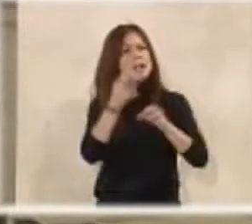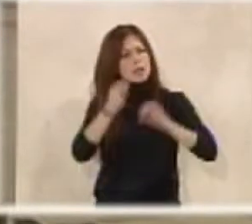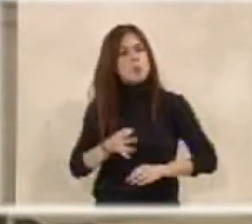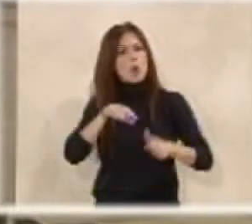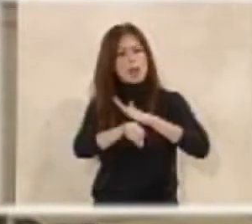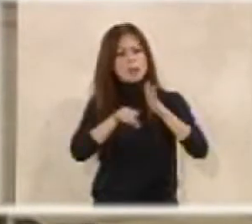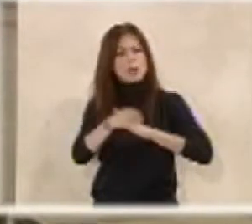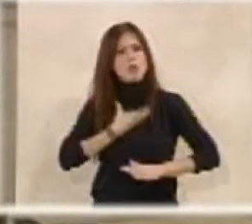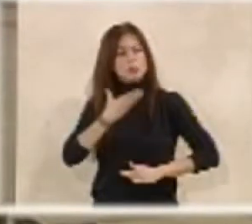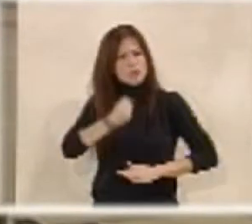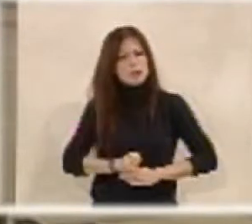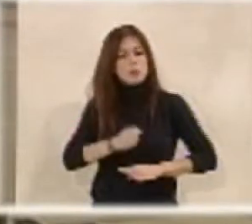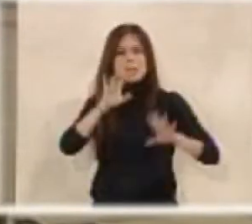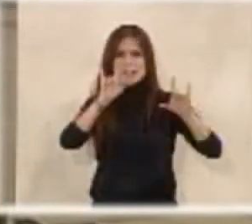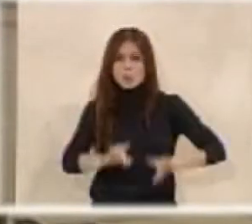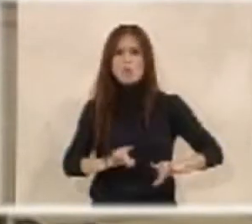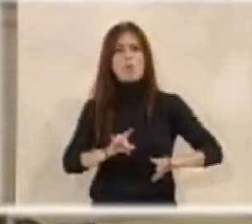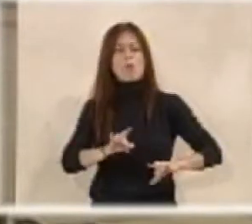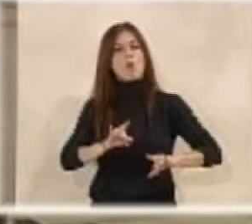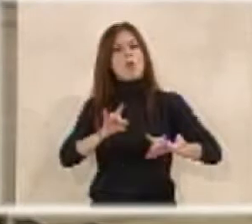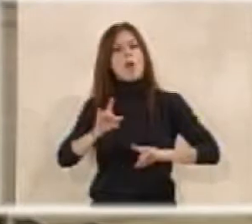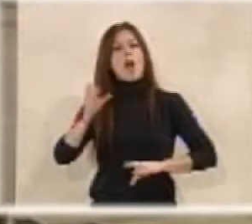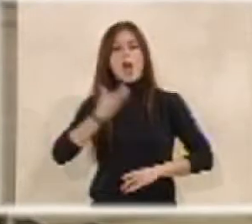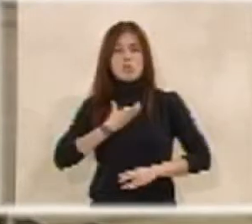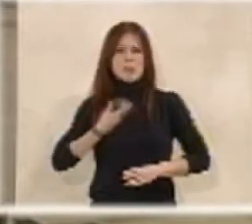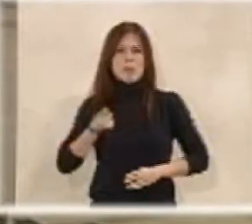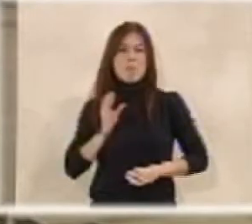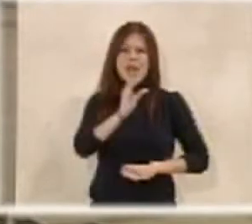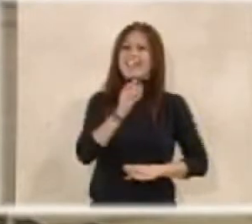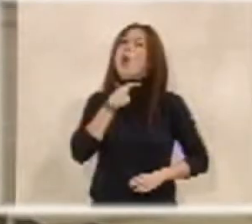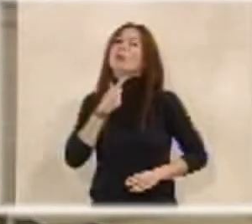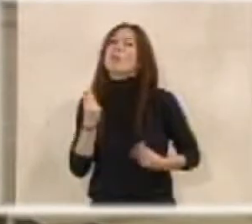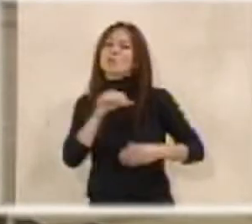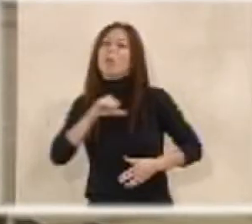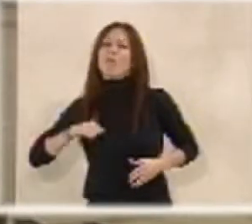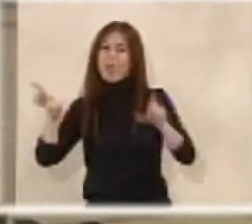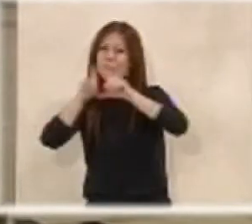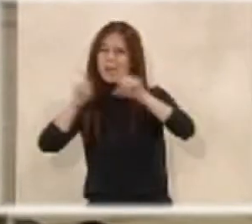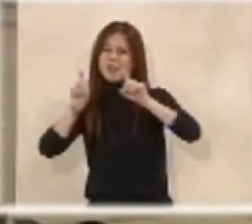si se gestiona desde el ayuntamiento, que es que les gusta a ustedes tenerlo todo privatizado. Nada más, muchas gracias.